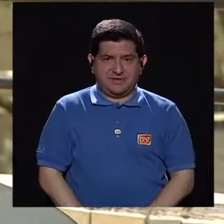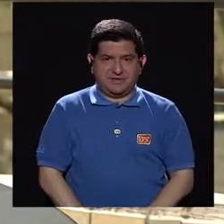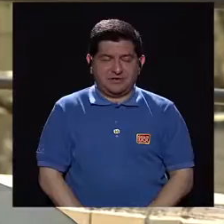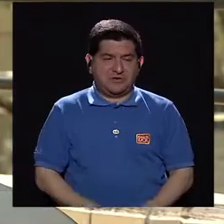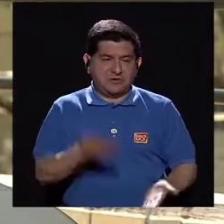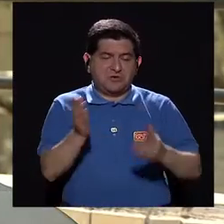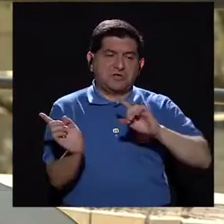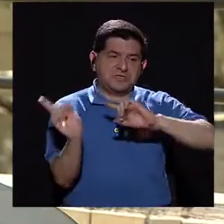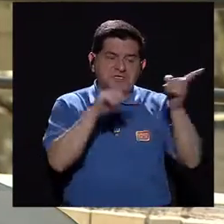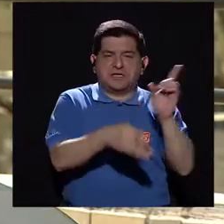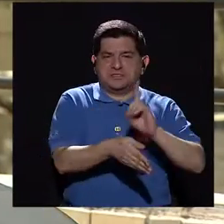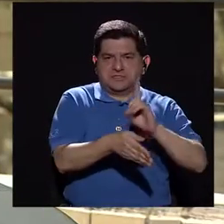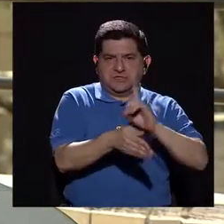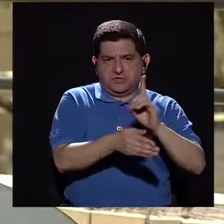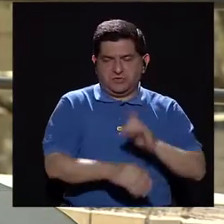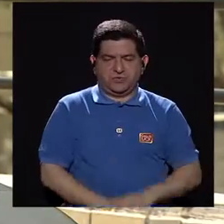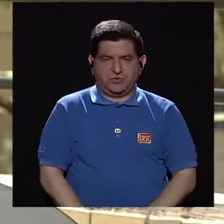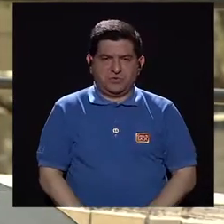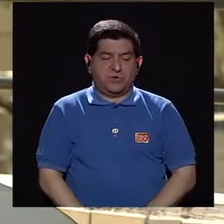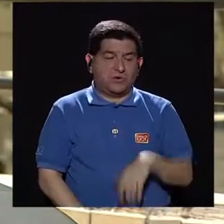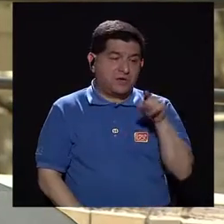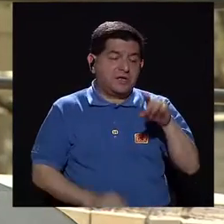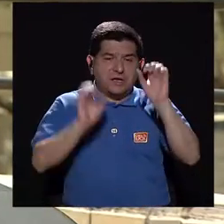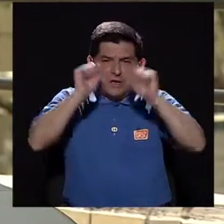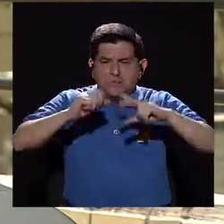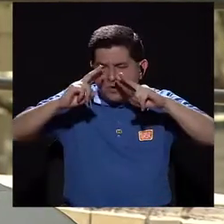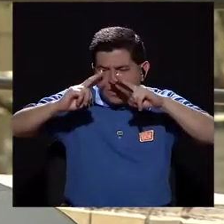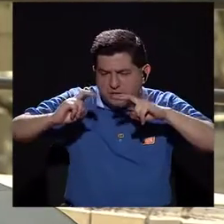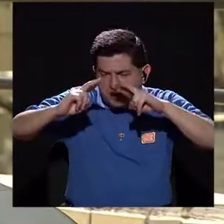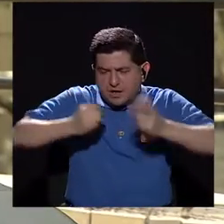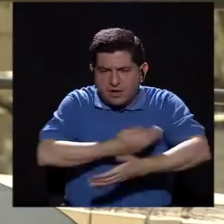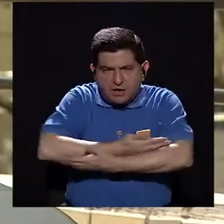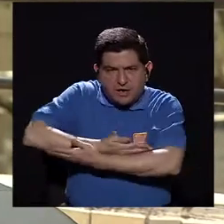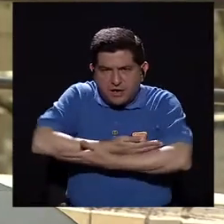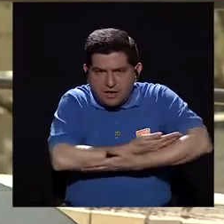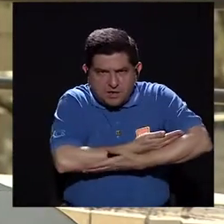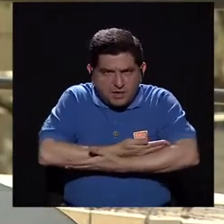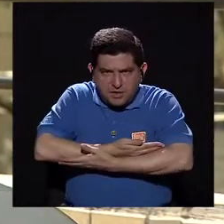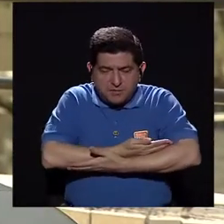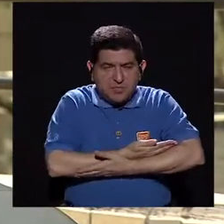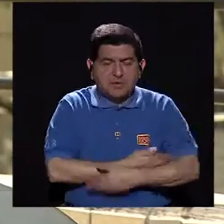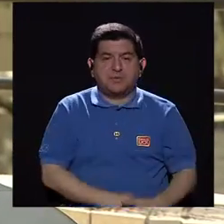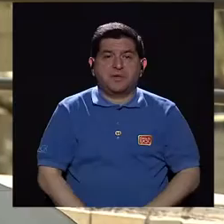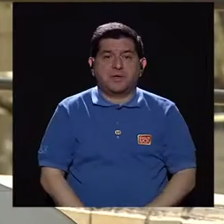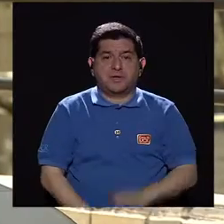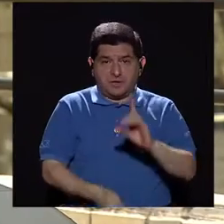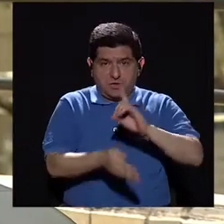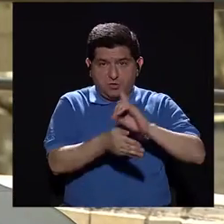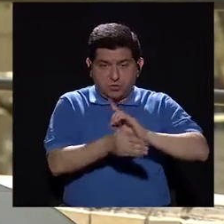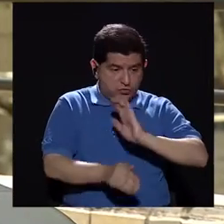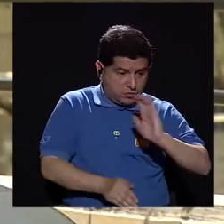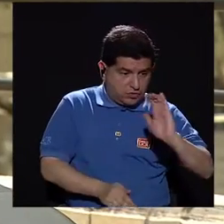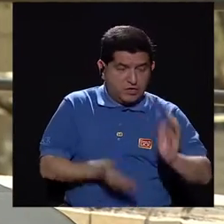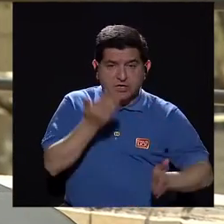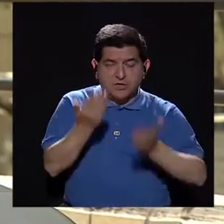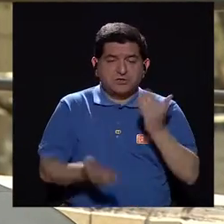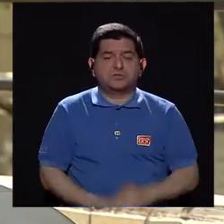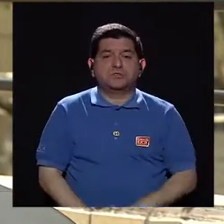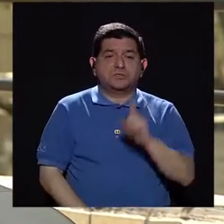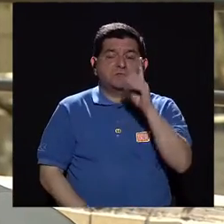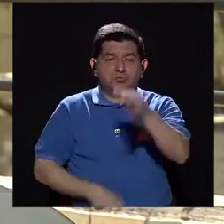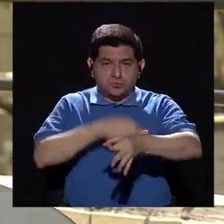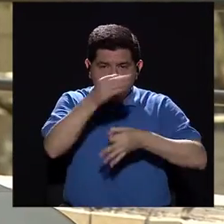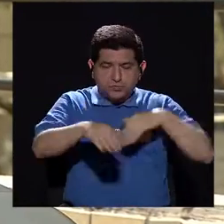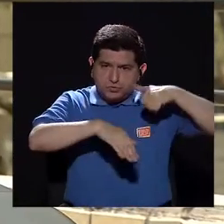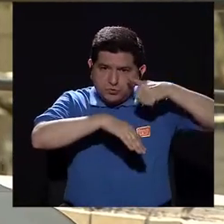necesario vaya de donde un médico para que el médico pueda examinar a su bebé, en este caso a un pediatra, y mandarle